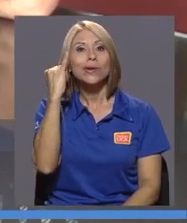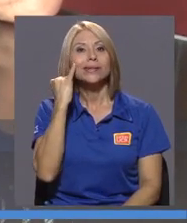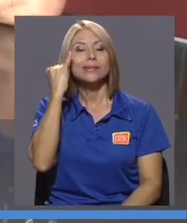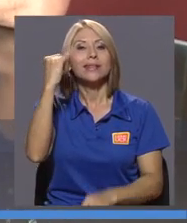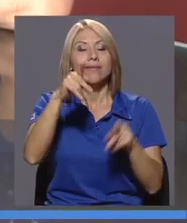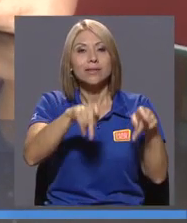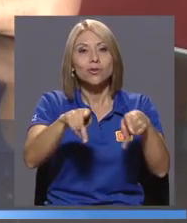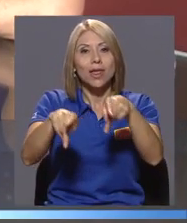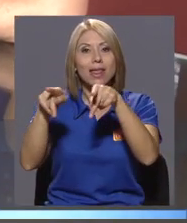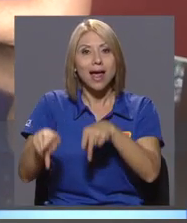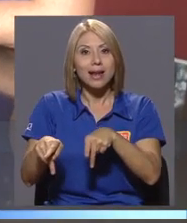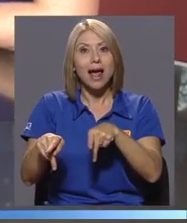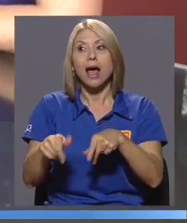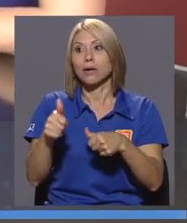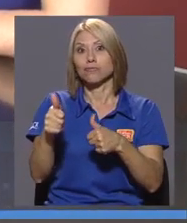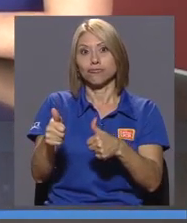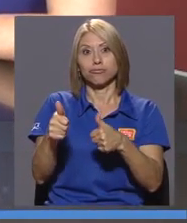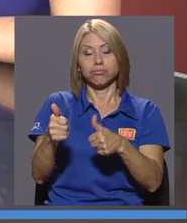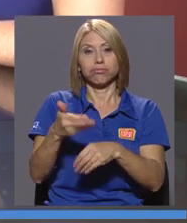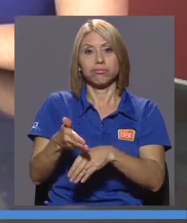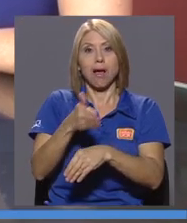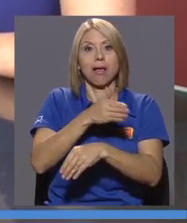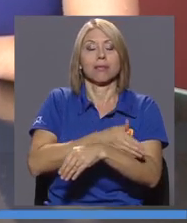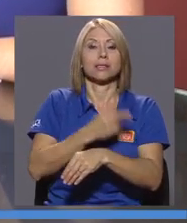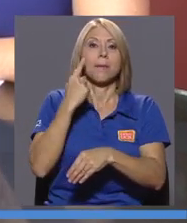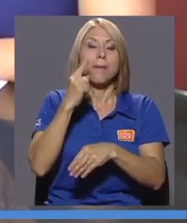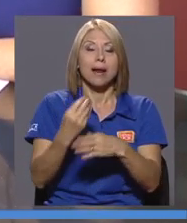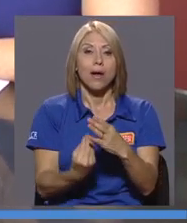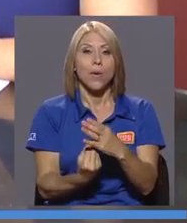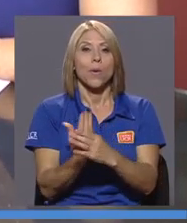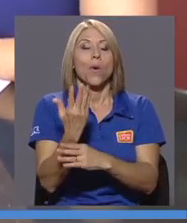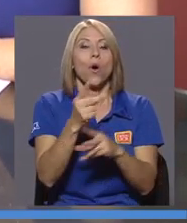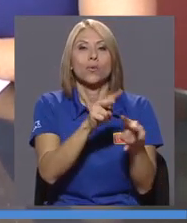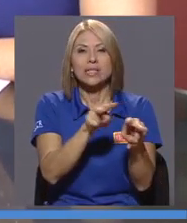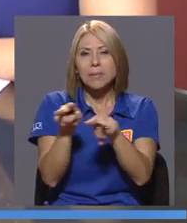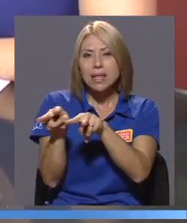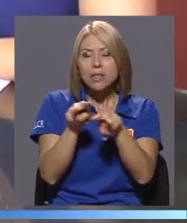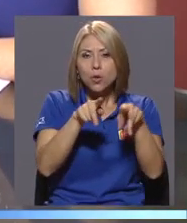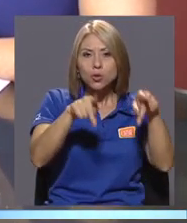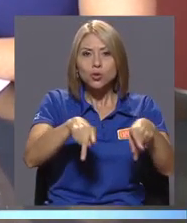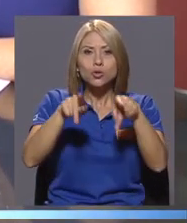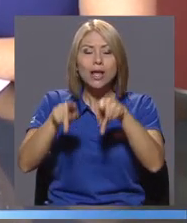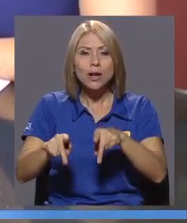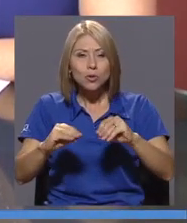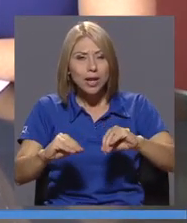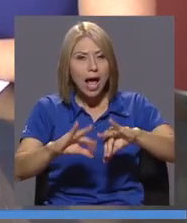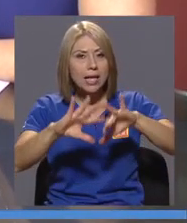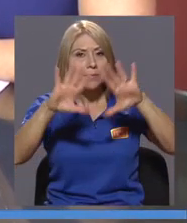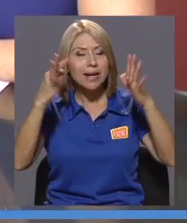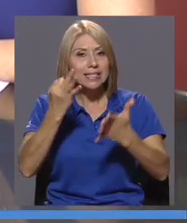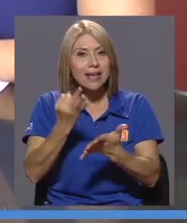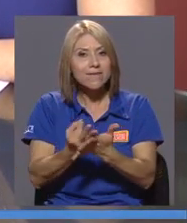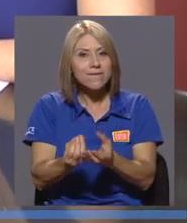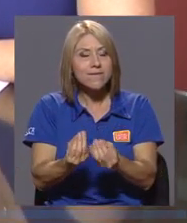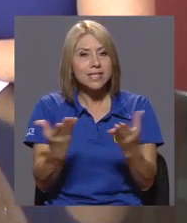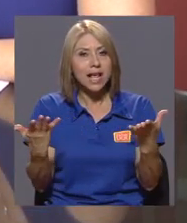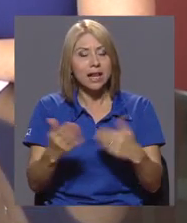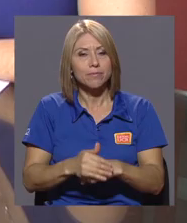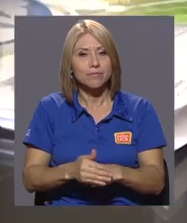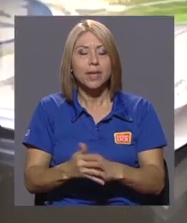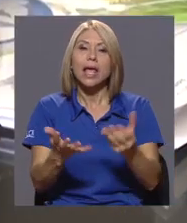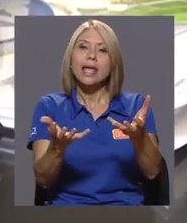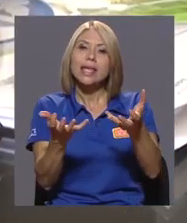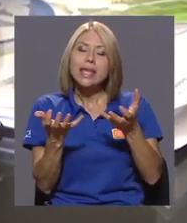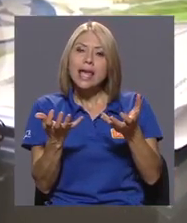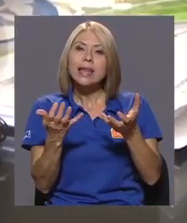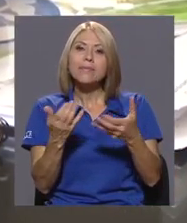iniciativa ciudadana sirvió de antesala para la creación del Observatorio Ciudadano de Transparencia Fiscal, el cual pretende